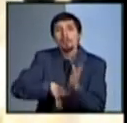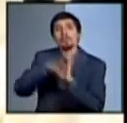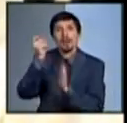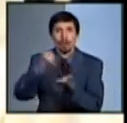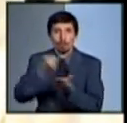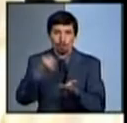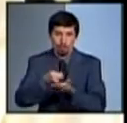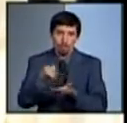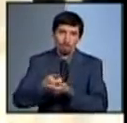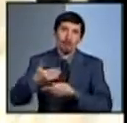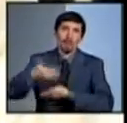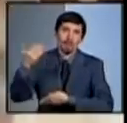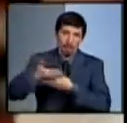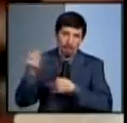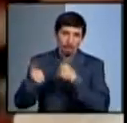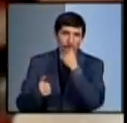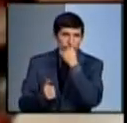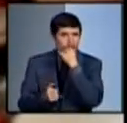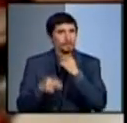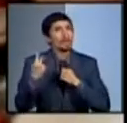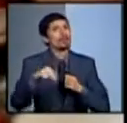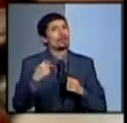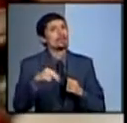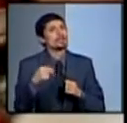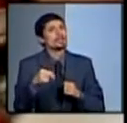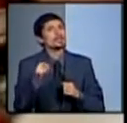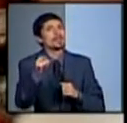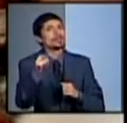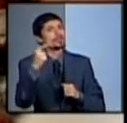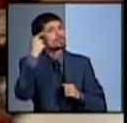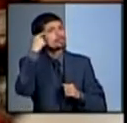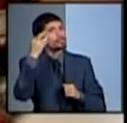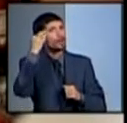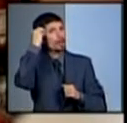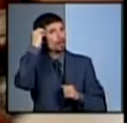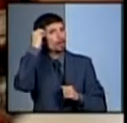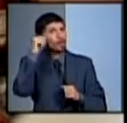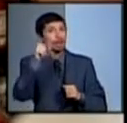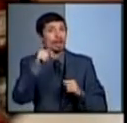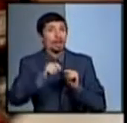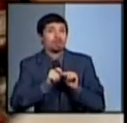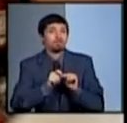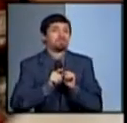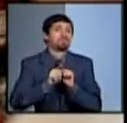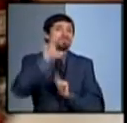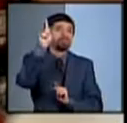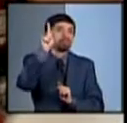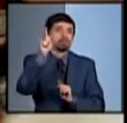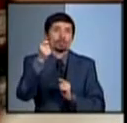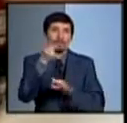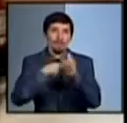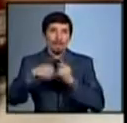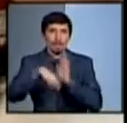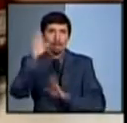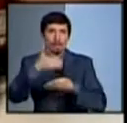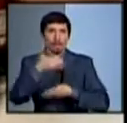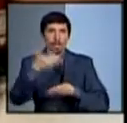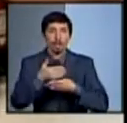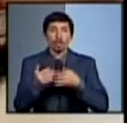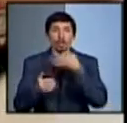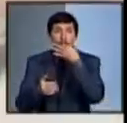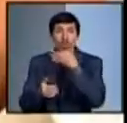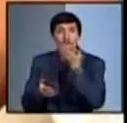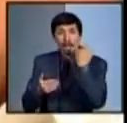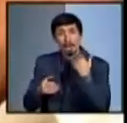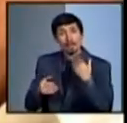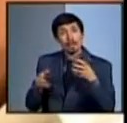gente los periódicos. ¿Y qué noticia en particular, en ese sentido, disparó la venta durante este año? Por ejemplo, la secta